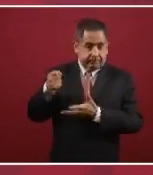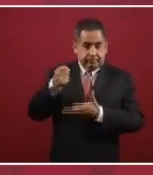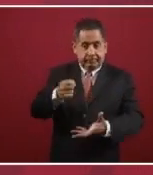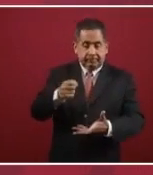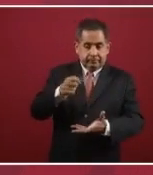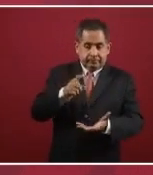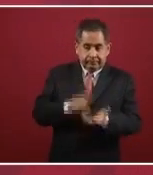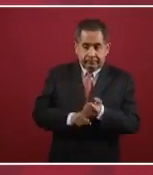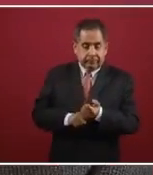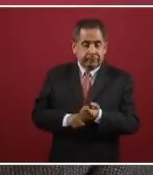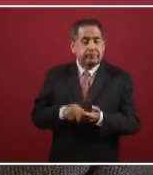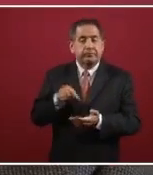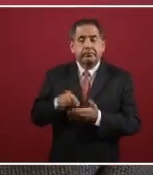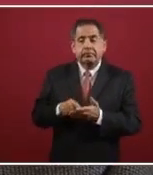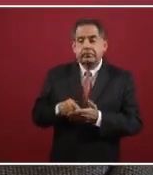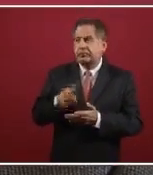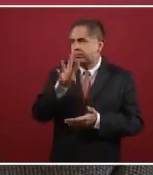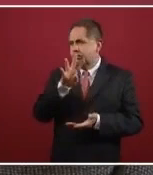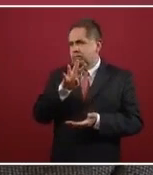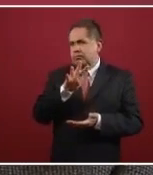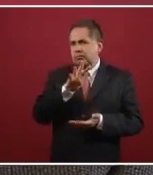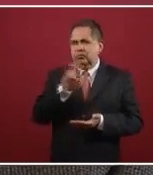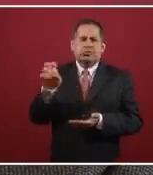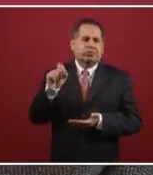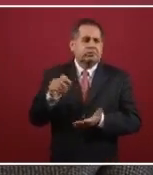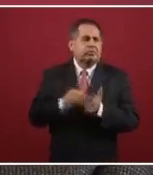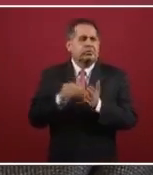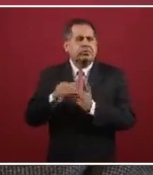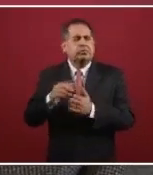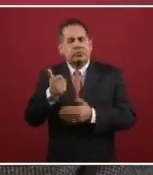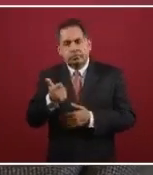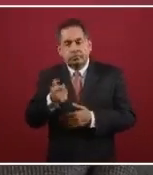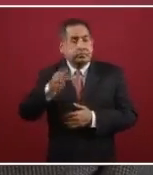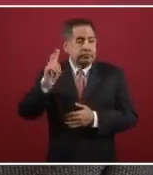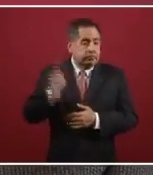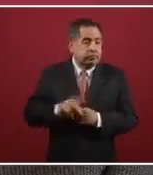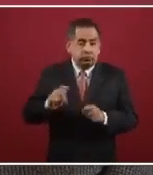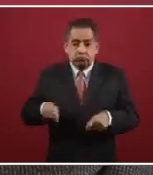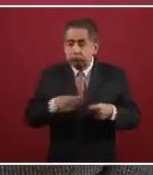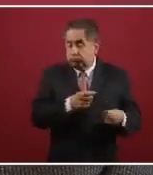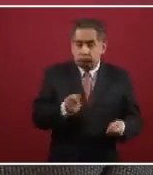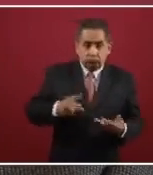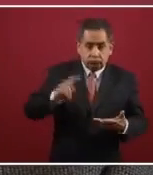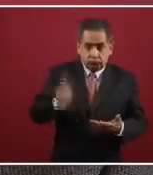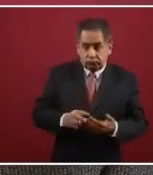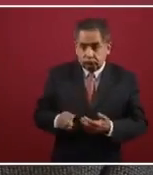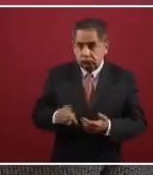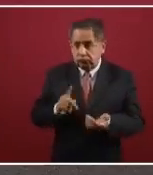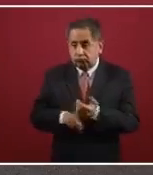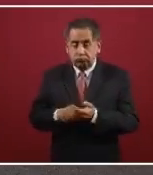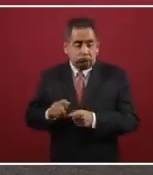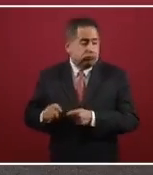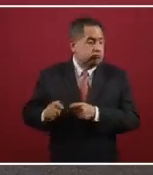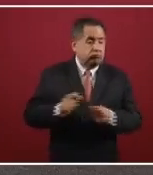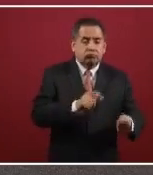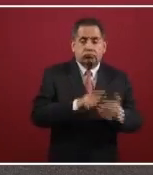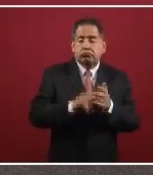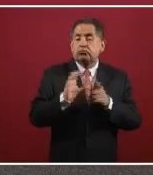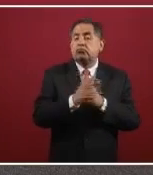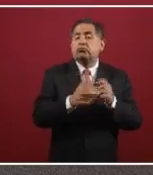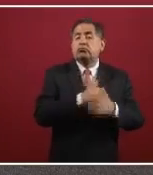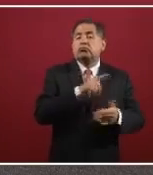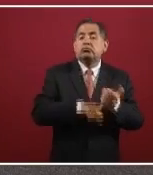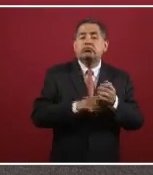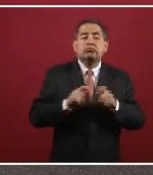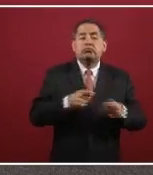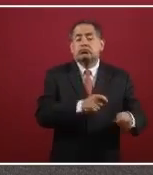de egresos, que aparecía con alrededor de 420 millones de pesos, y otro la realidad, donde solamente se le asignaron a la Comisión Nacional de